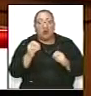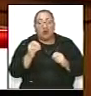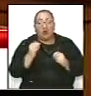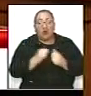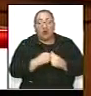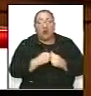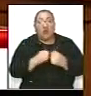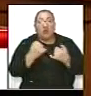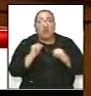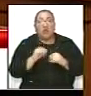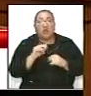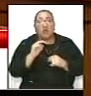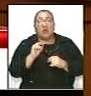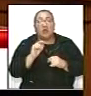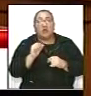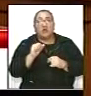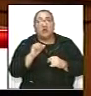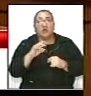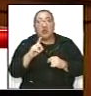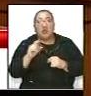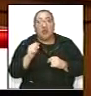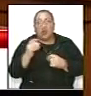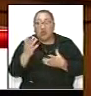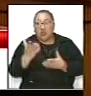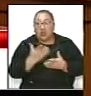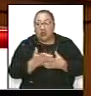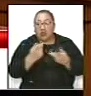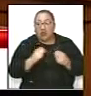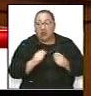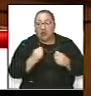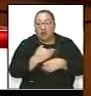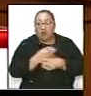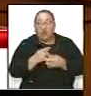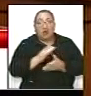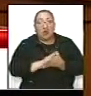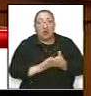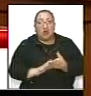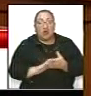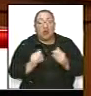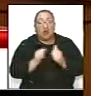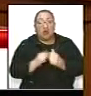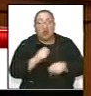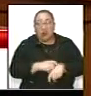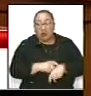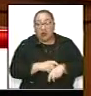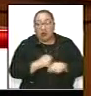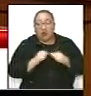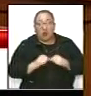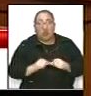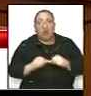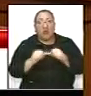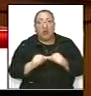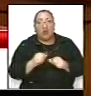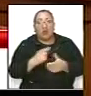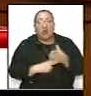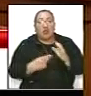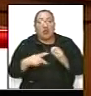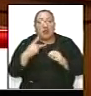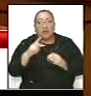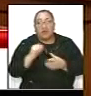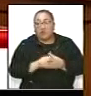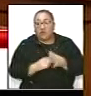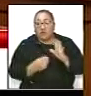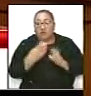con diagnóstico de VIH que han recibido el tratamiento en forma gratuita, oportuna y continua, lo que se ha incrementado